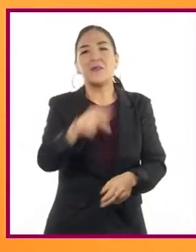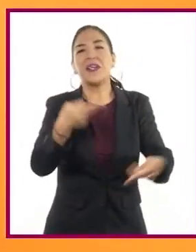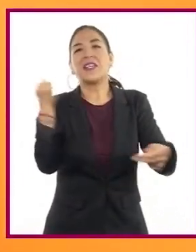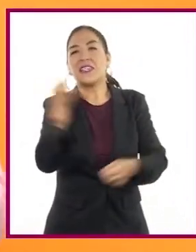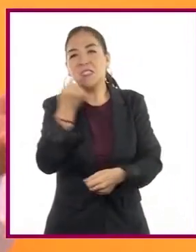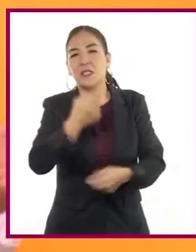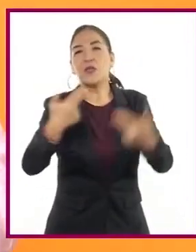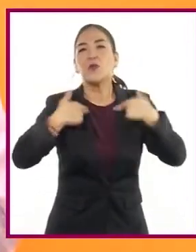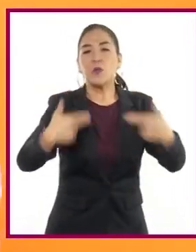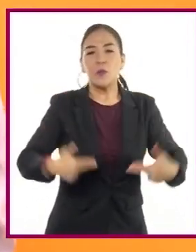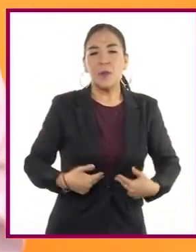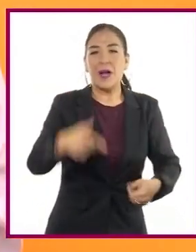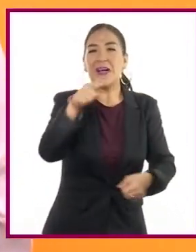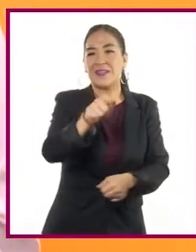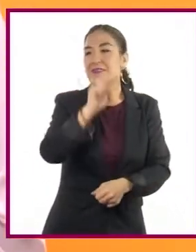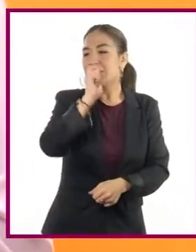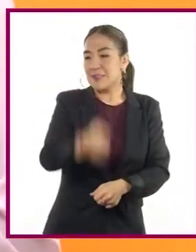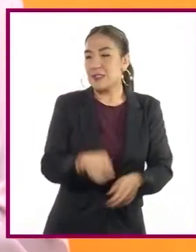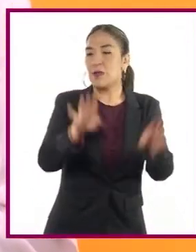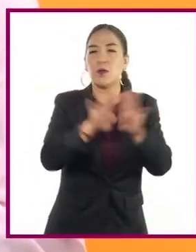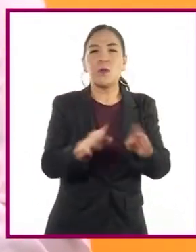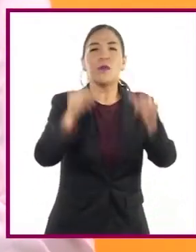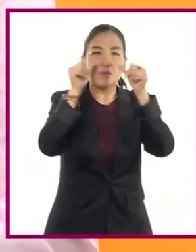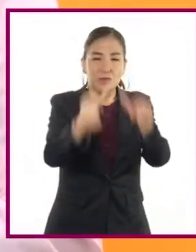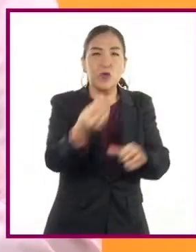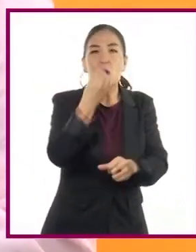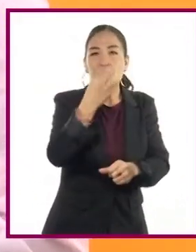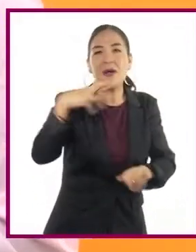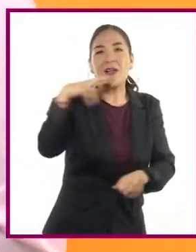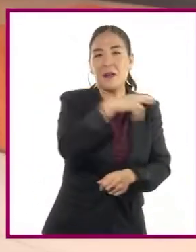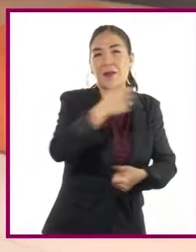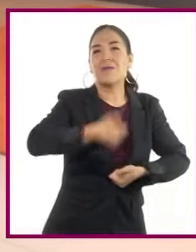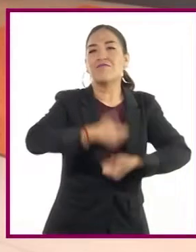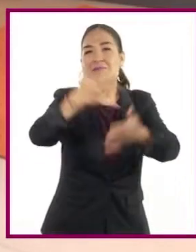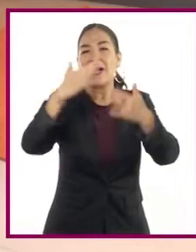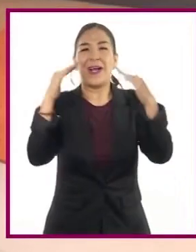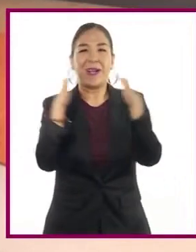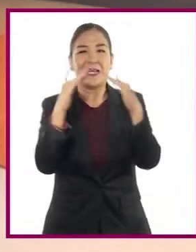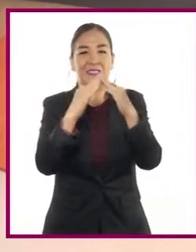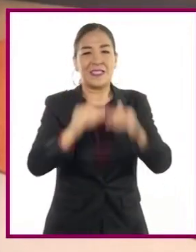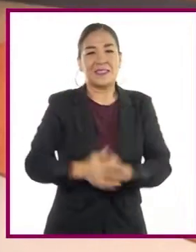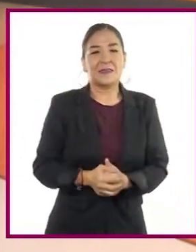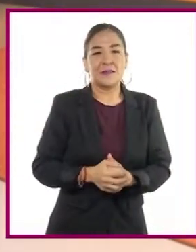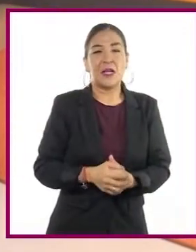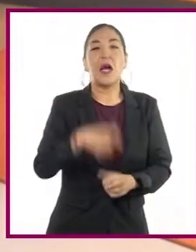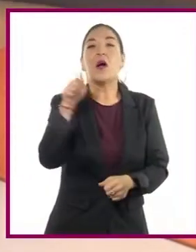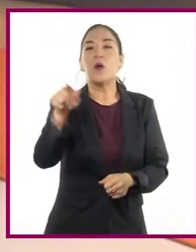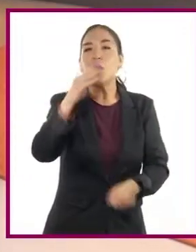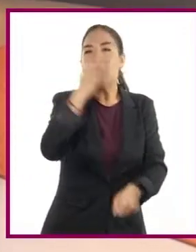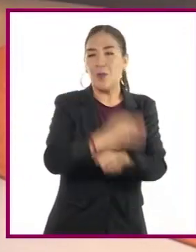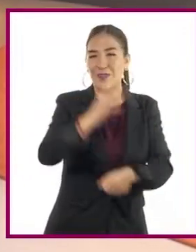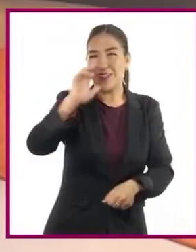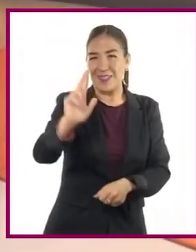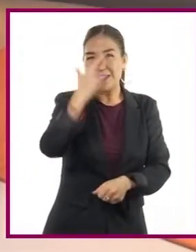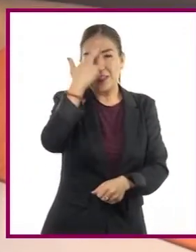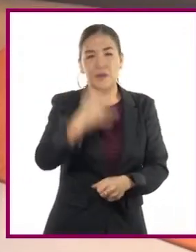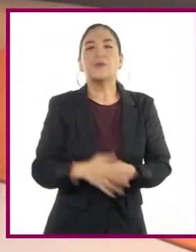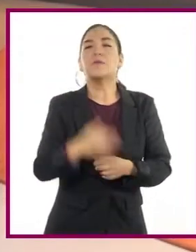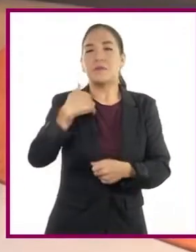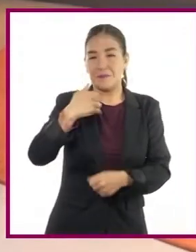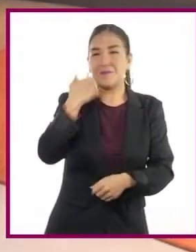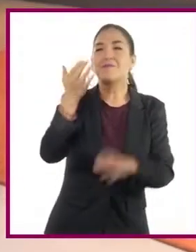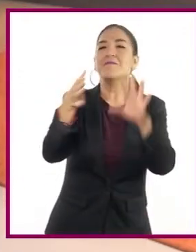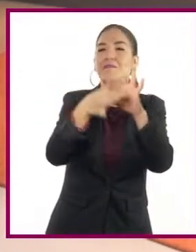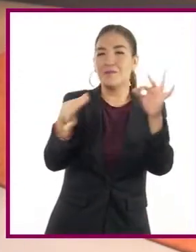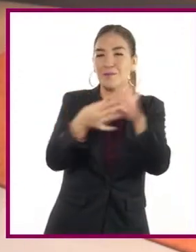necesidades humanas, como lo es el servicio de comida rápida a domicilio. Ahora que lo recuerdo, quiero contarte algo